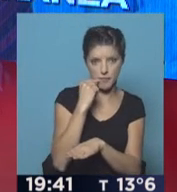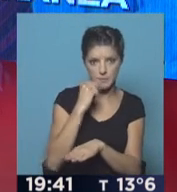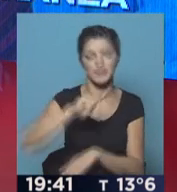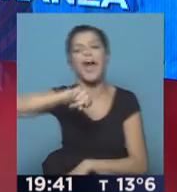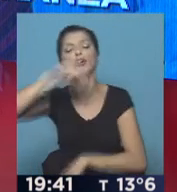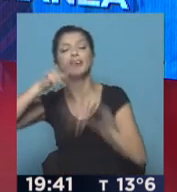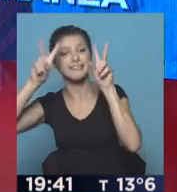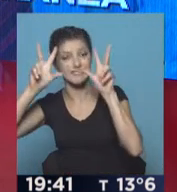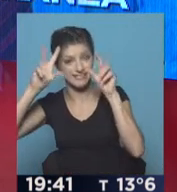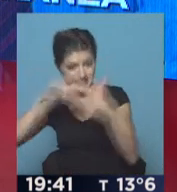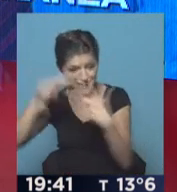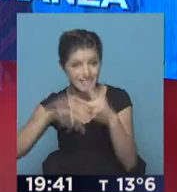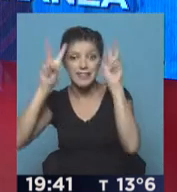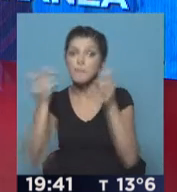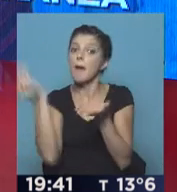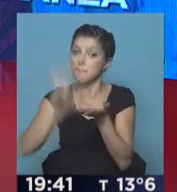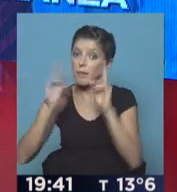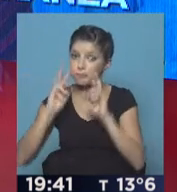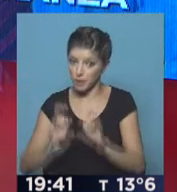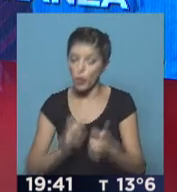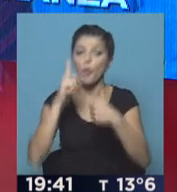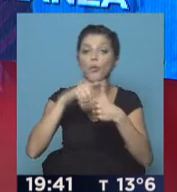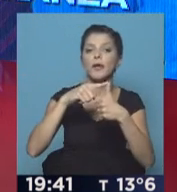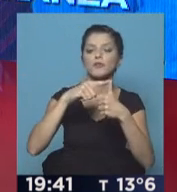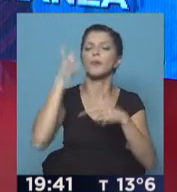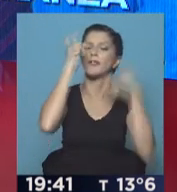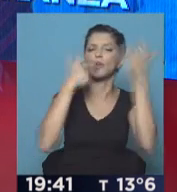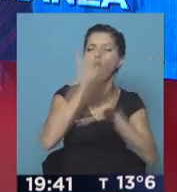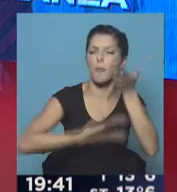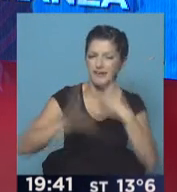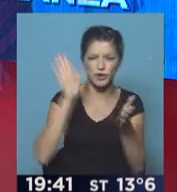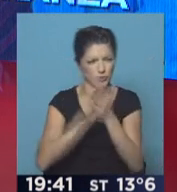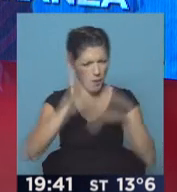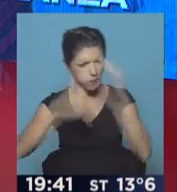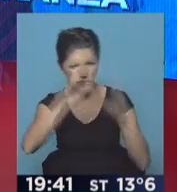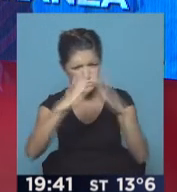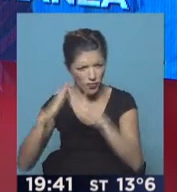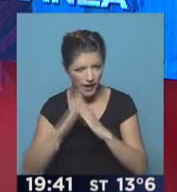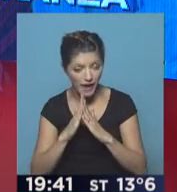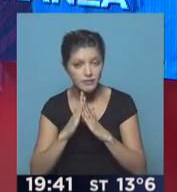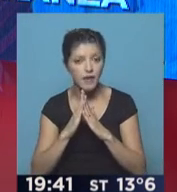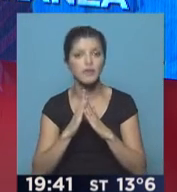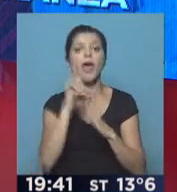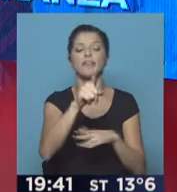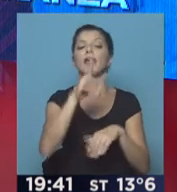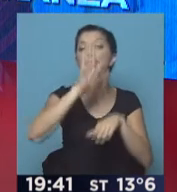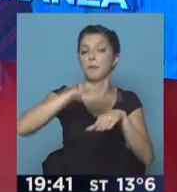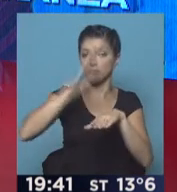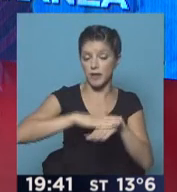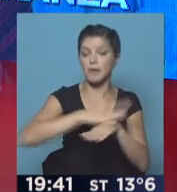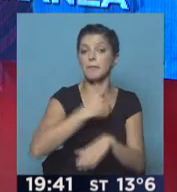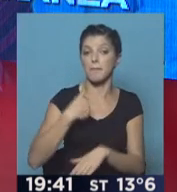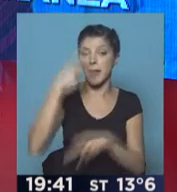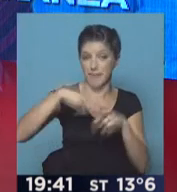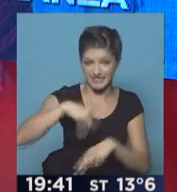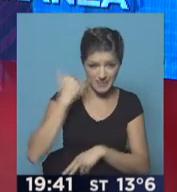más abiertas. Una de sueños compartidos, que es por este escándalo de la construcción de viviendas a manos de las madres de Plaza de Mayo, que José